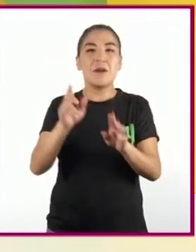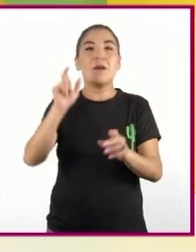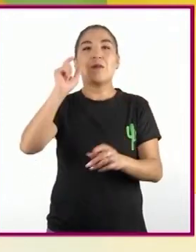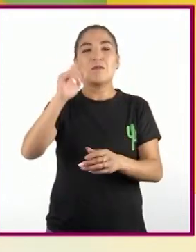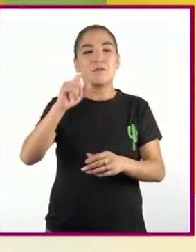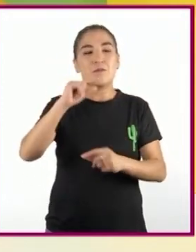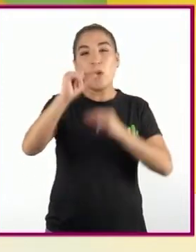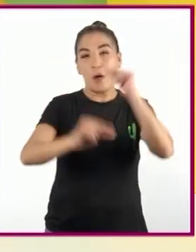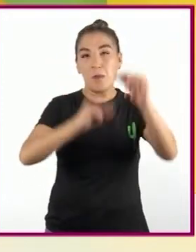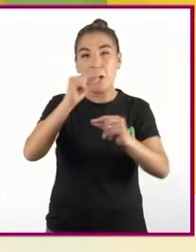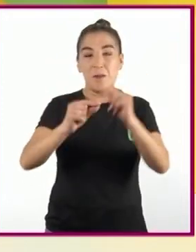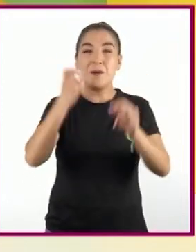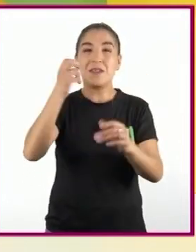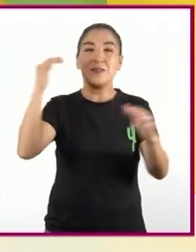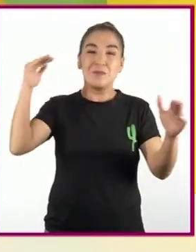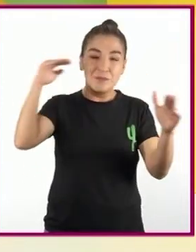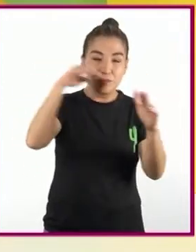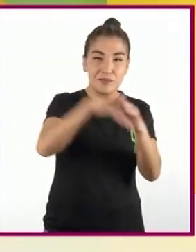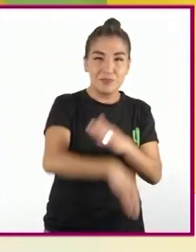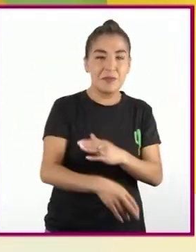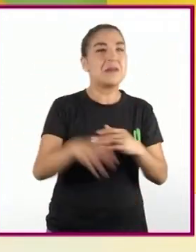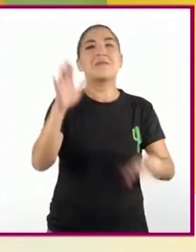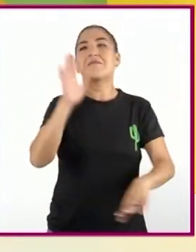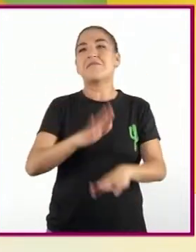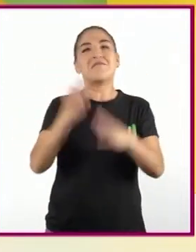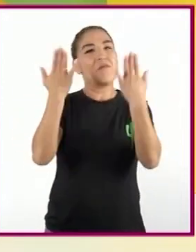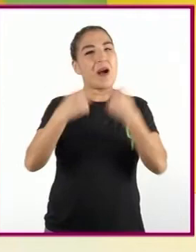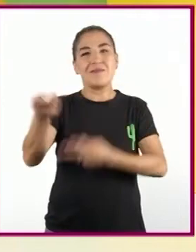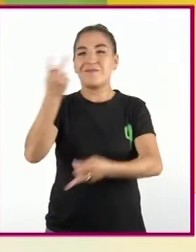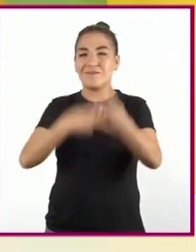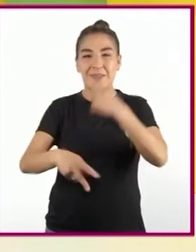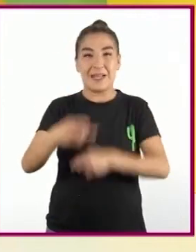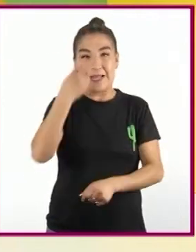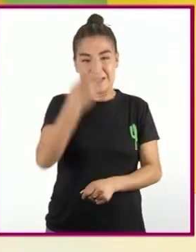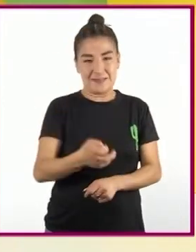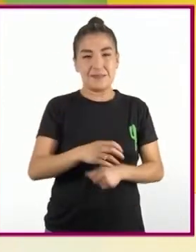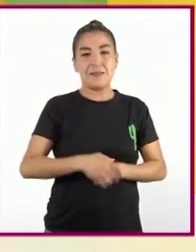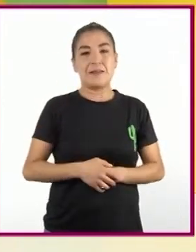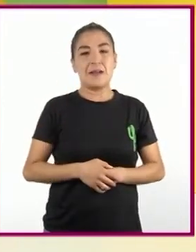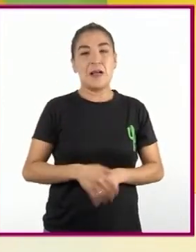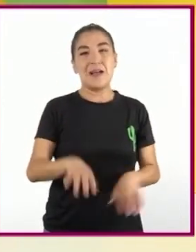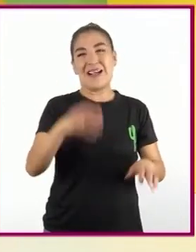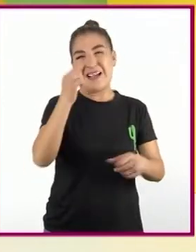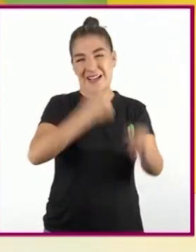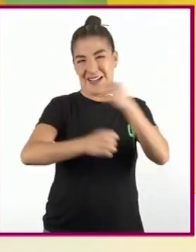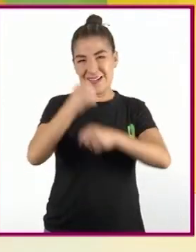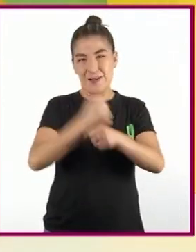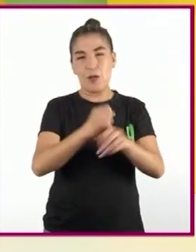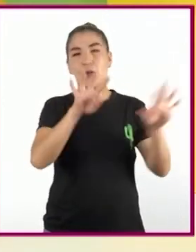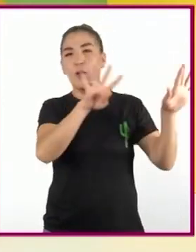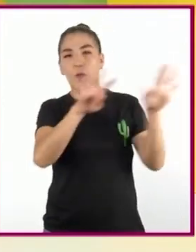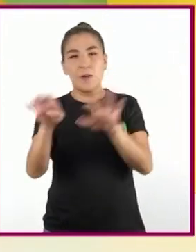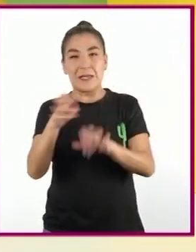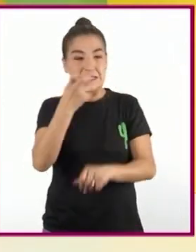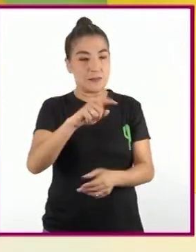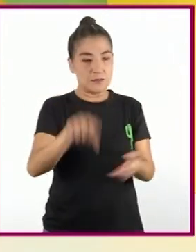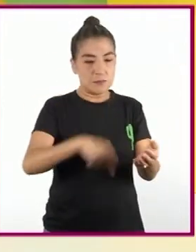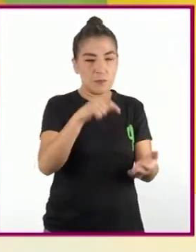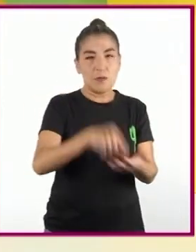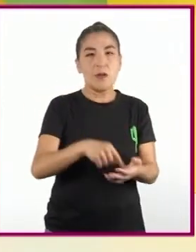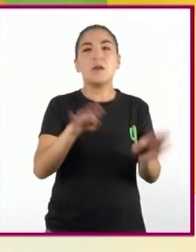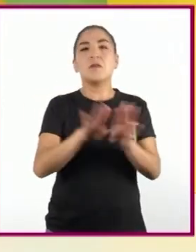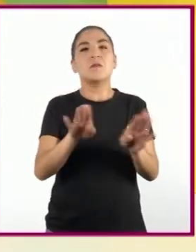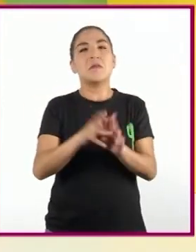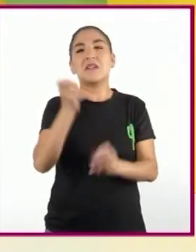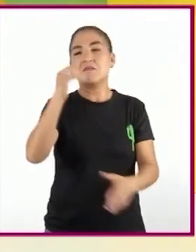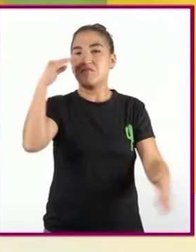abastecer al 100%. Sin embargo, hacia el año 900, Cantona también decayó para finalmente, en el